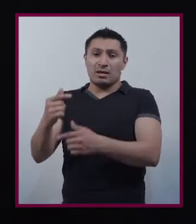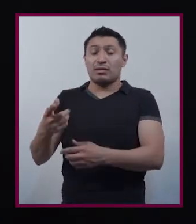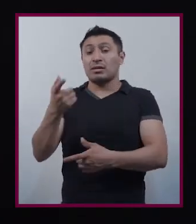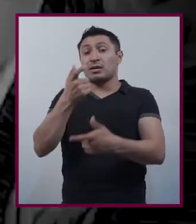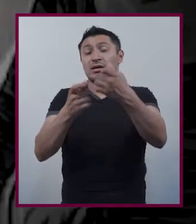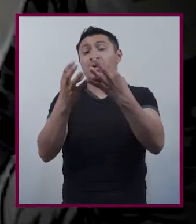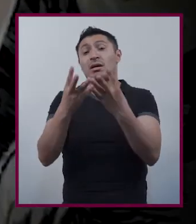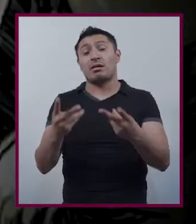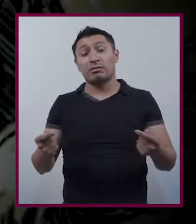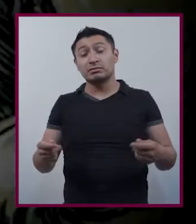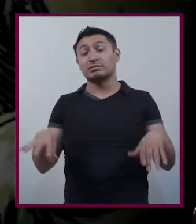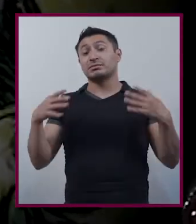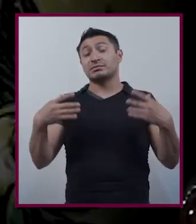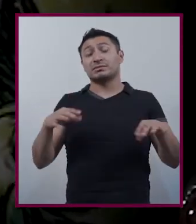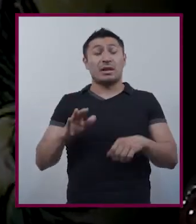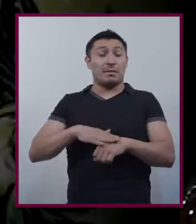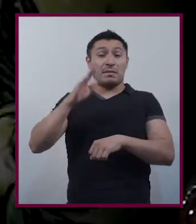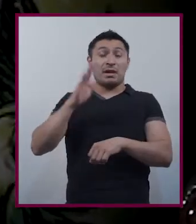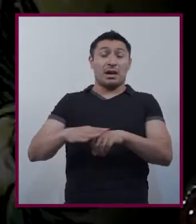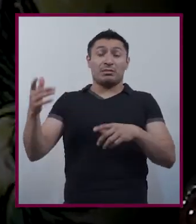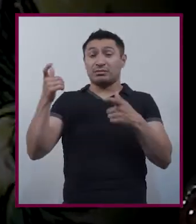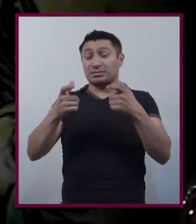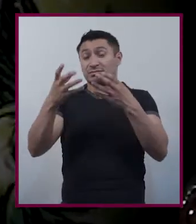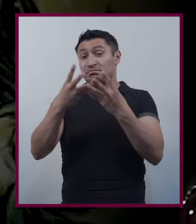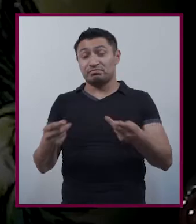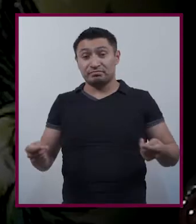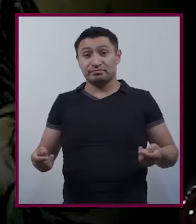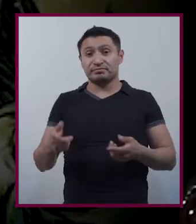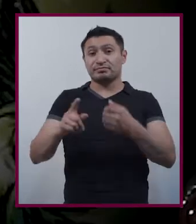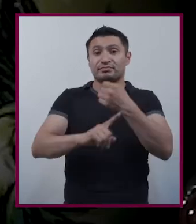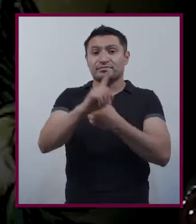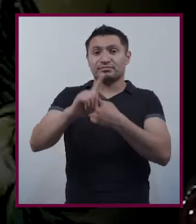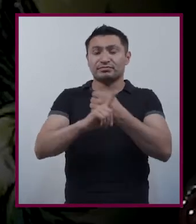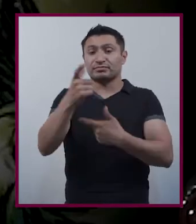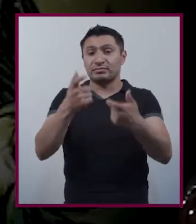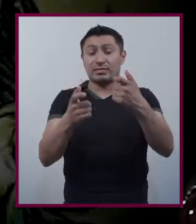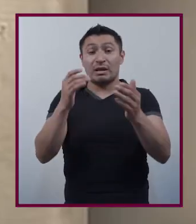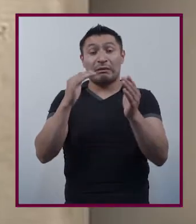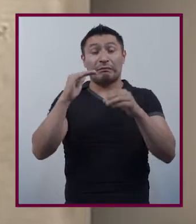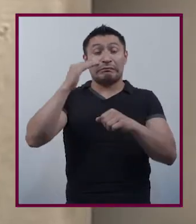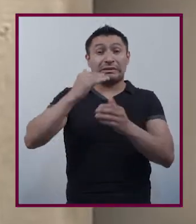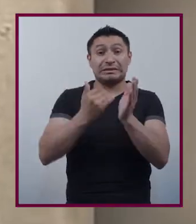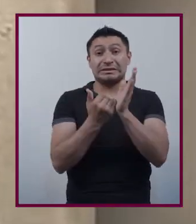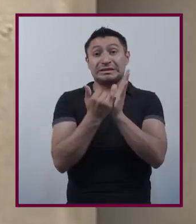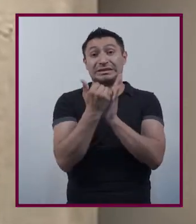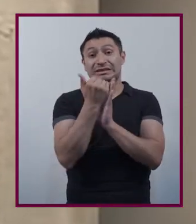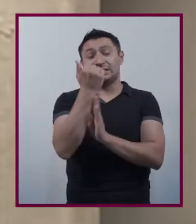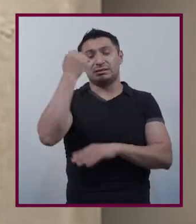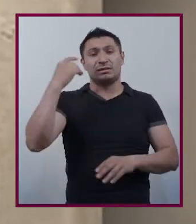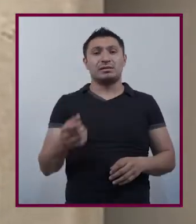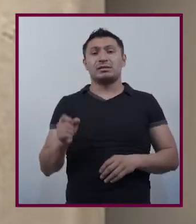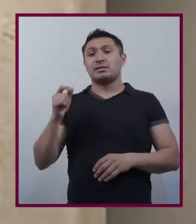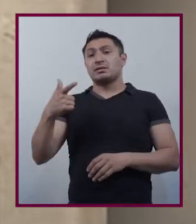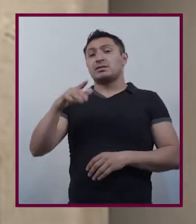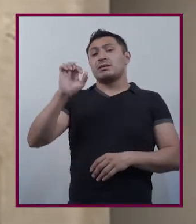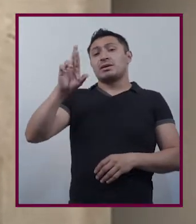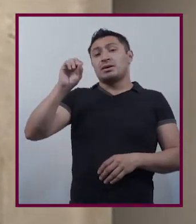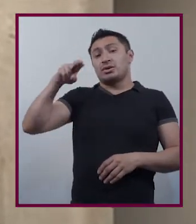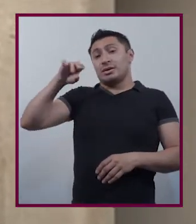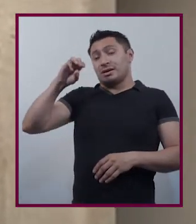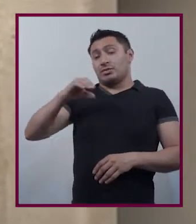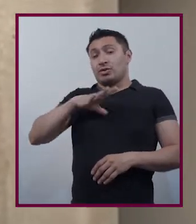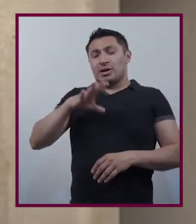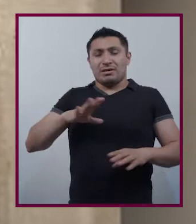escasear, cada vez más. Así que los problemas económicos se incrementaron. Aunado a ello, Jerónimo empezó a